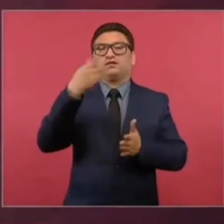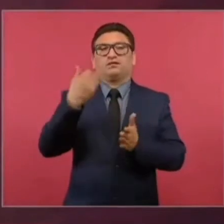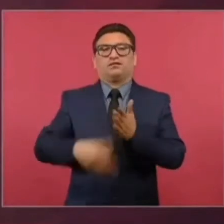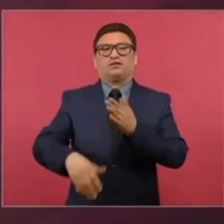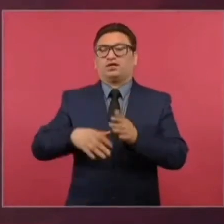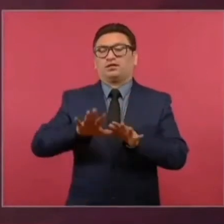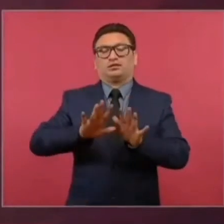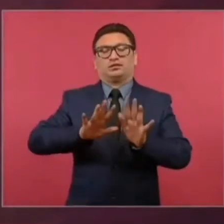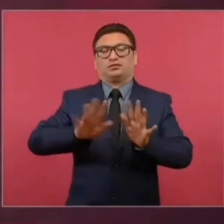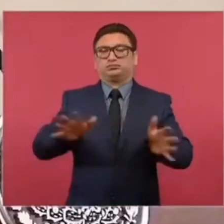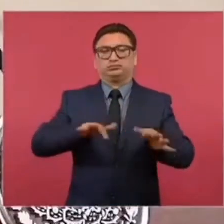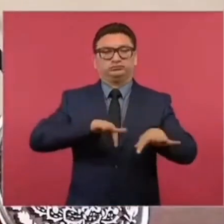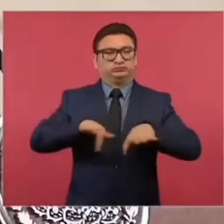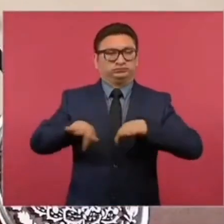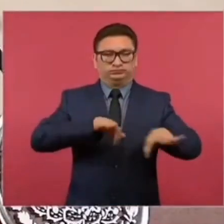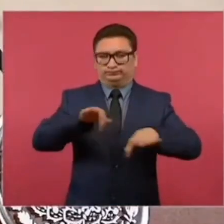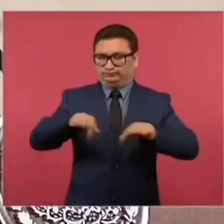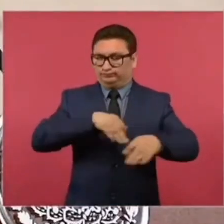es trabajo,